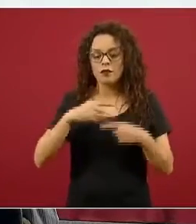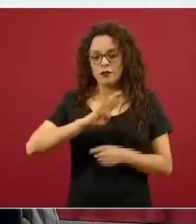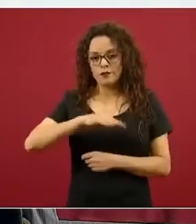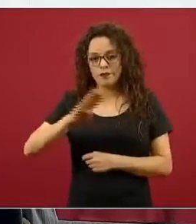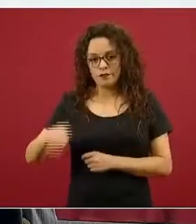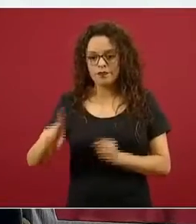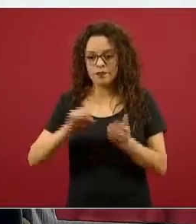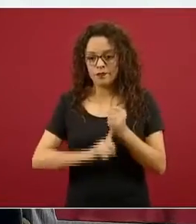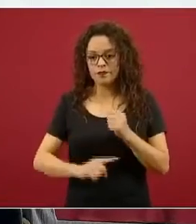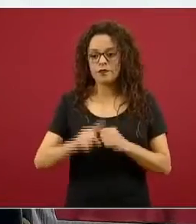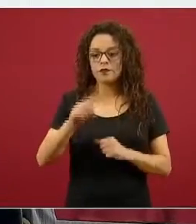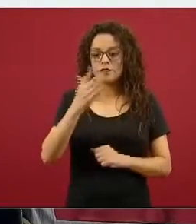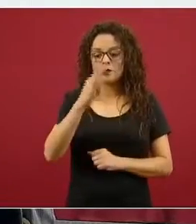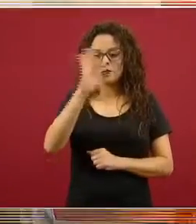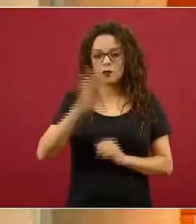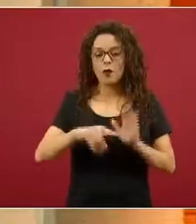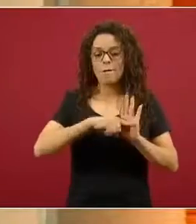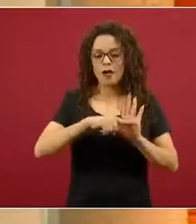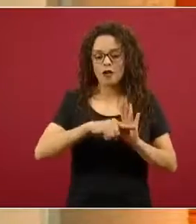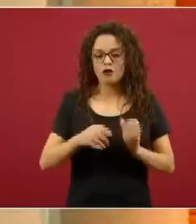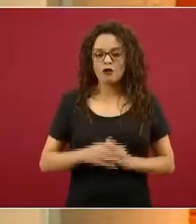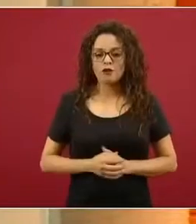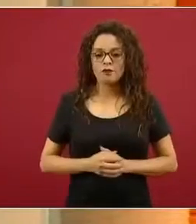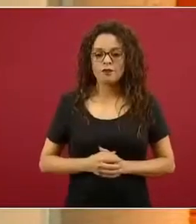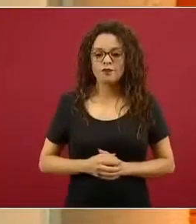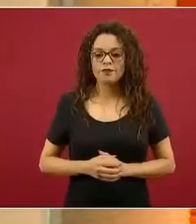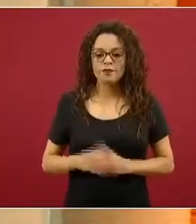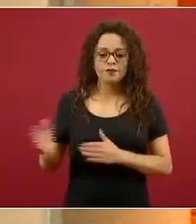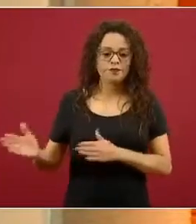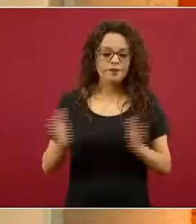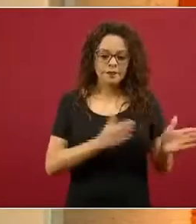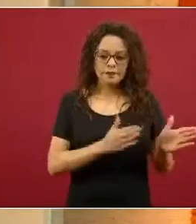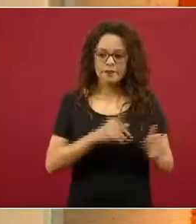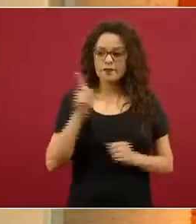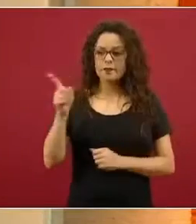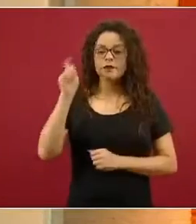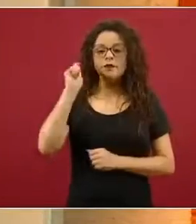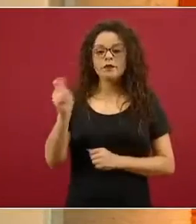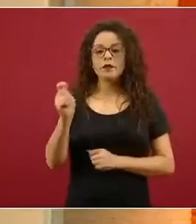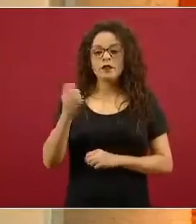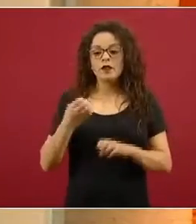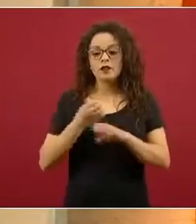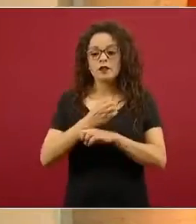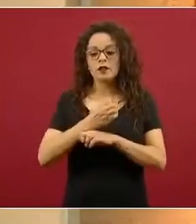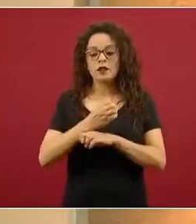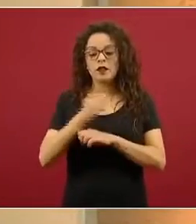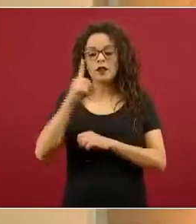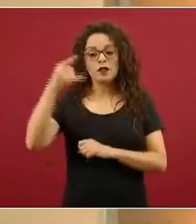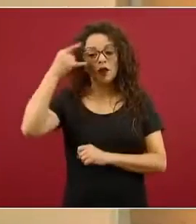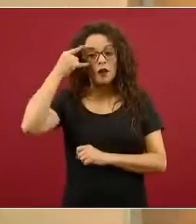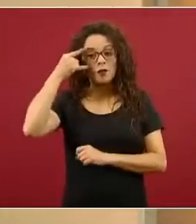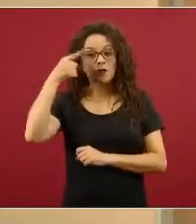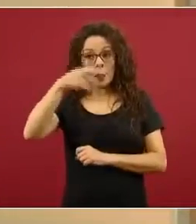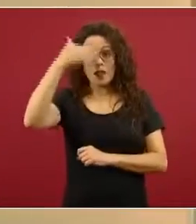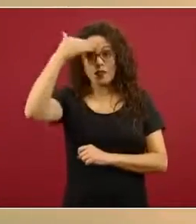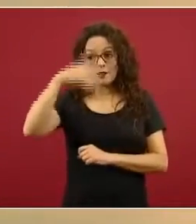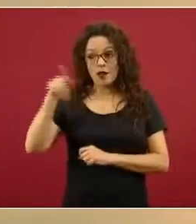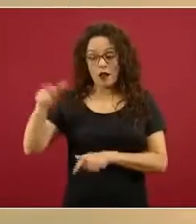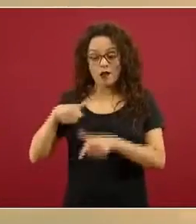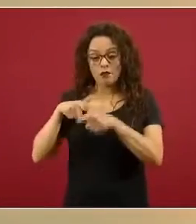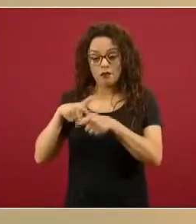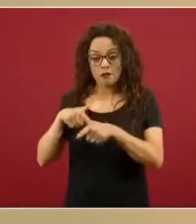La siguiente, por favor. El estado de Campeche. El estado de Campeche, como saben, es el único estado que ya se ha mantenido